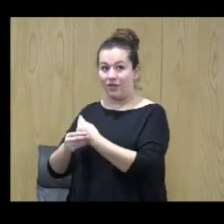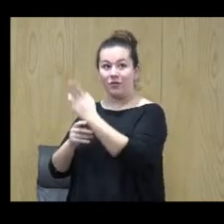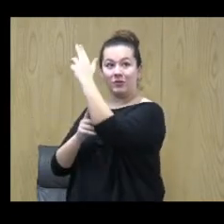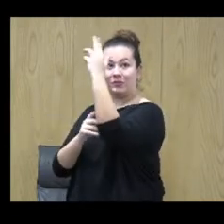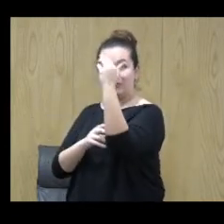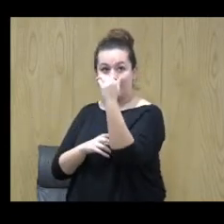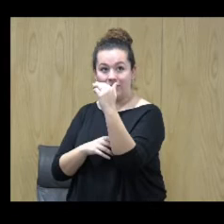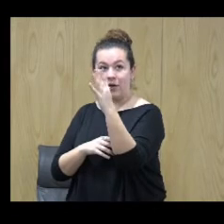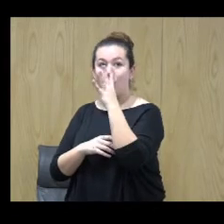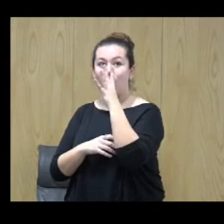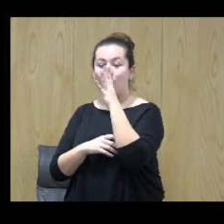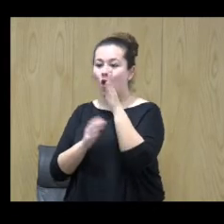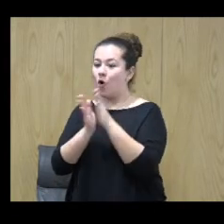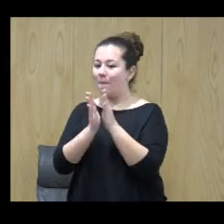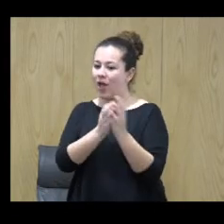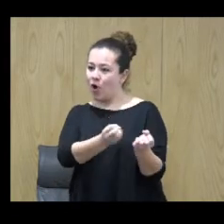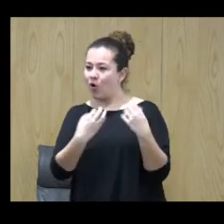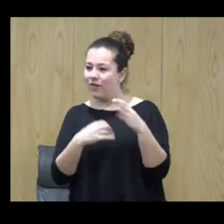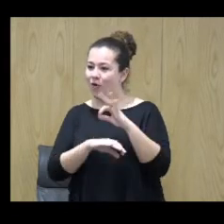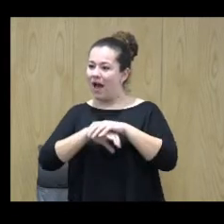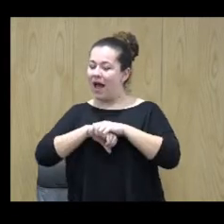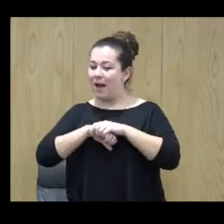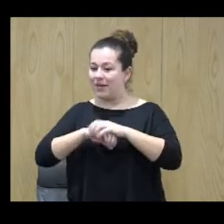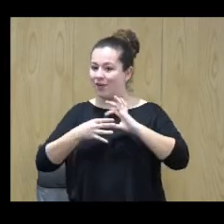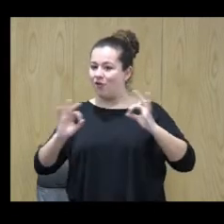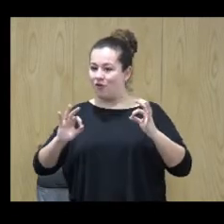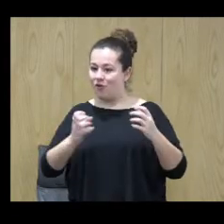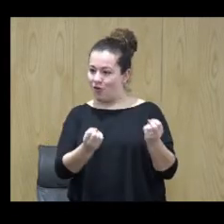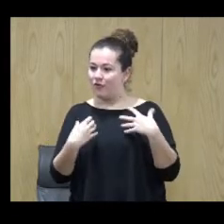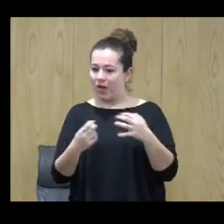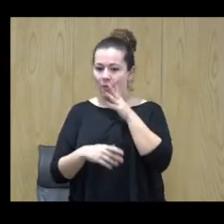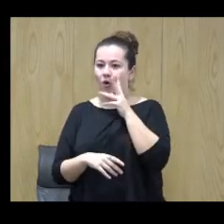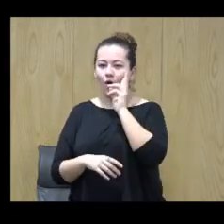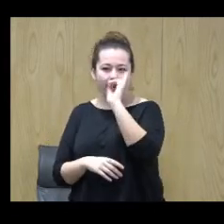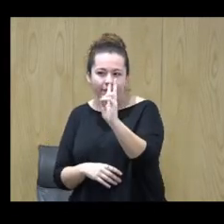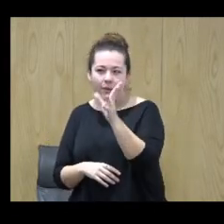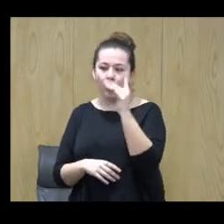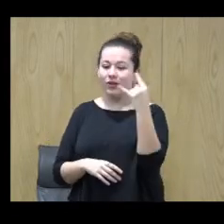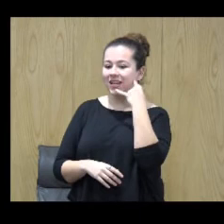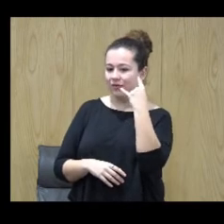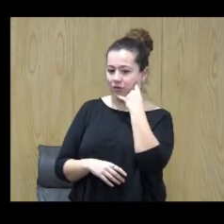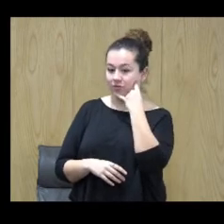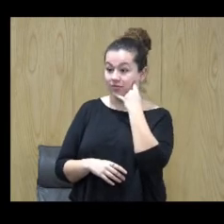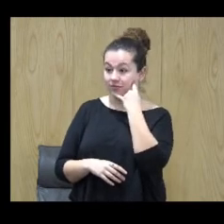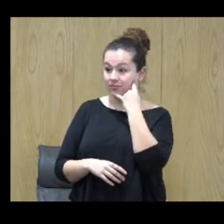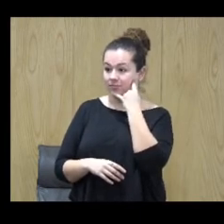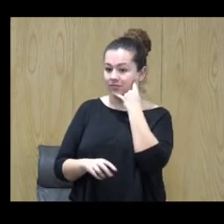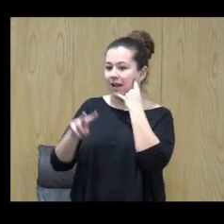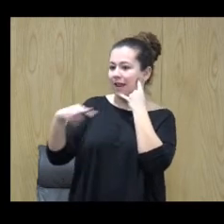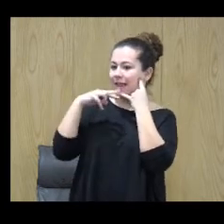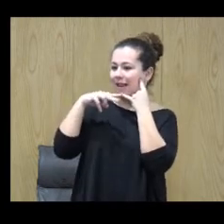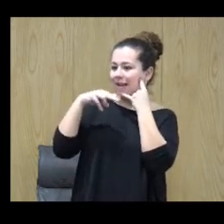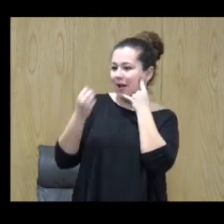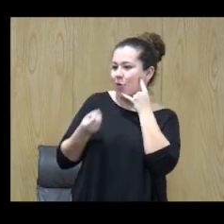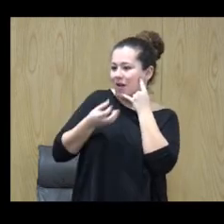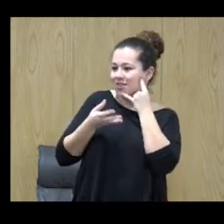está contando un compañero, un amigo, a través de lo que ve a través del teléfono, ¿no? Veis que en este caso utilizamos conocimientos previos.